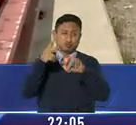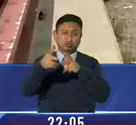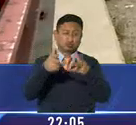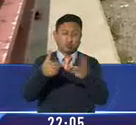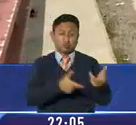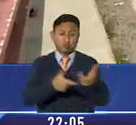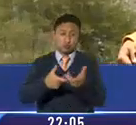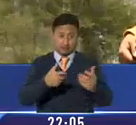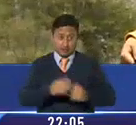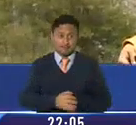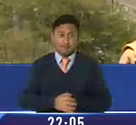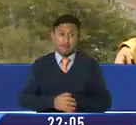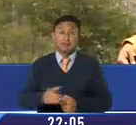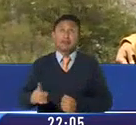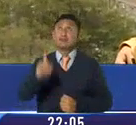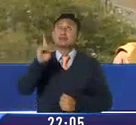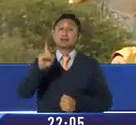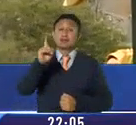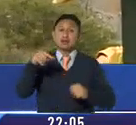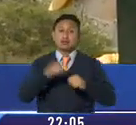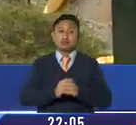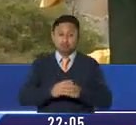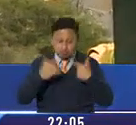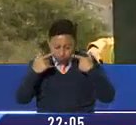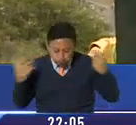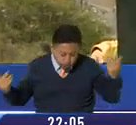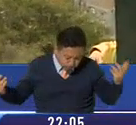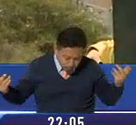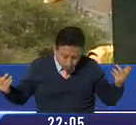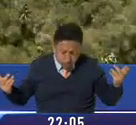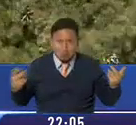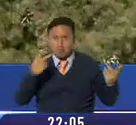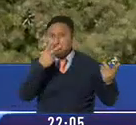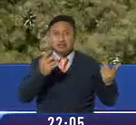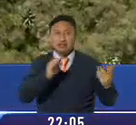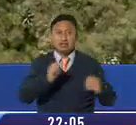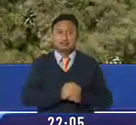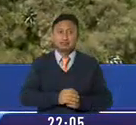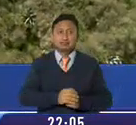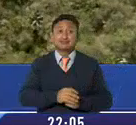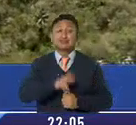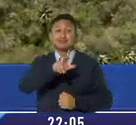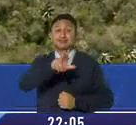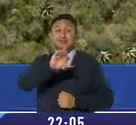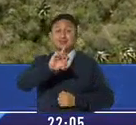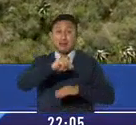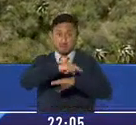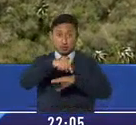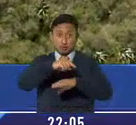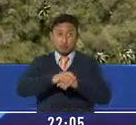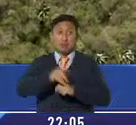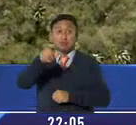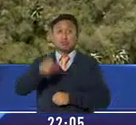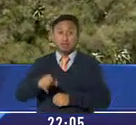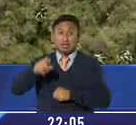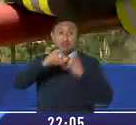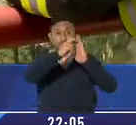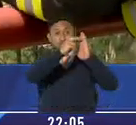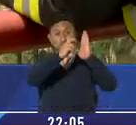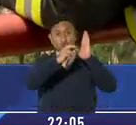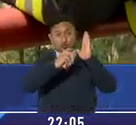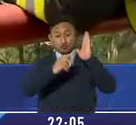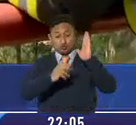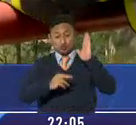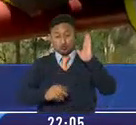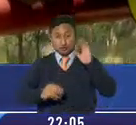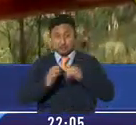de bomberos. Desde la parte alta, difícil divisar dónde cayó. Por cerca de 30 minutos, rescatistas de la casaca roja y del grupo